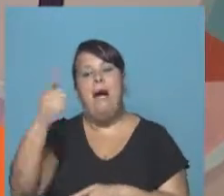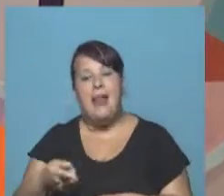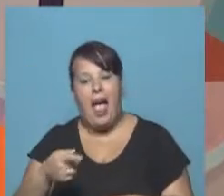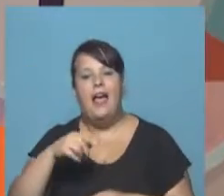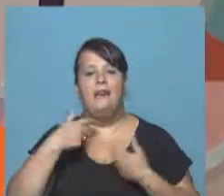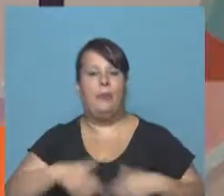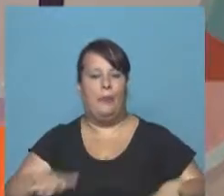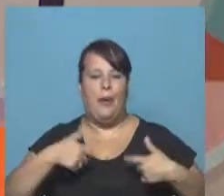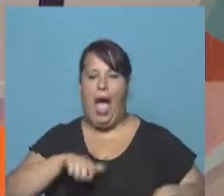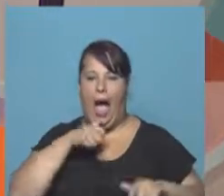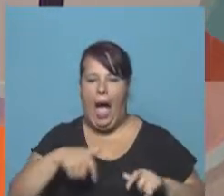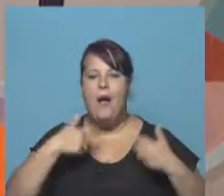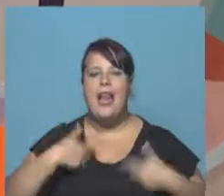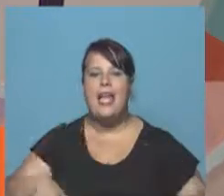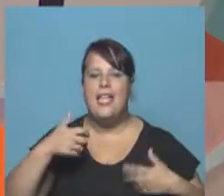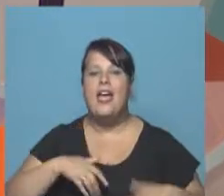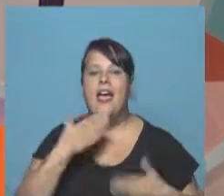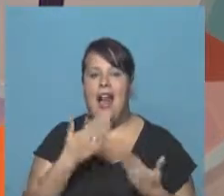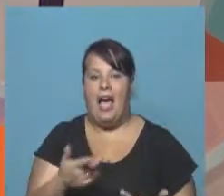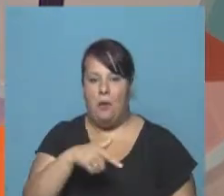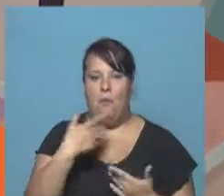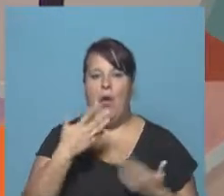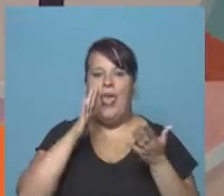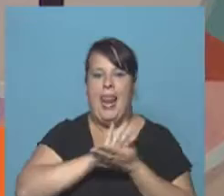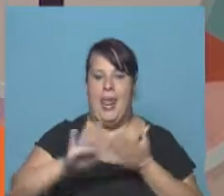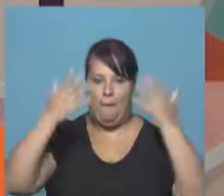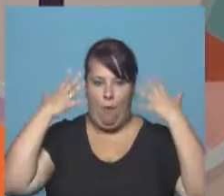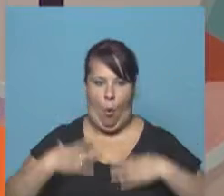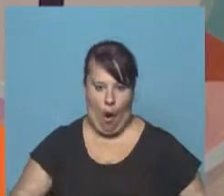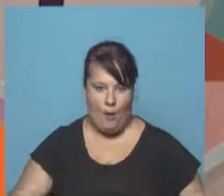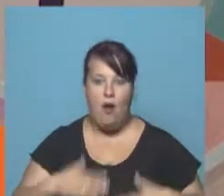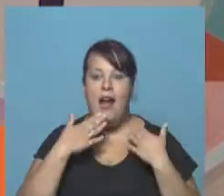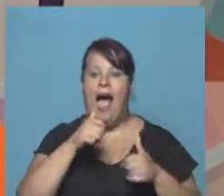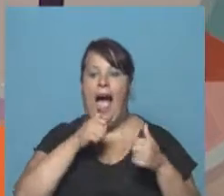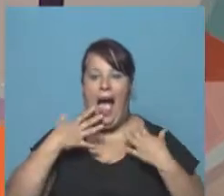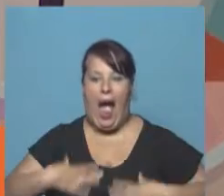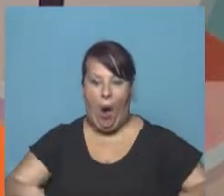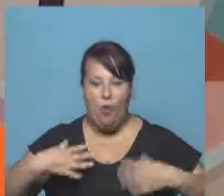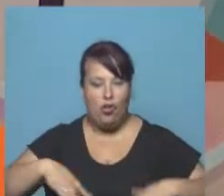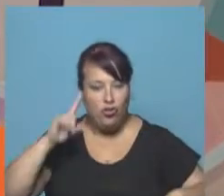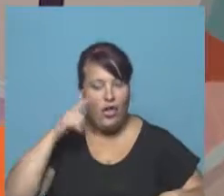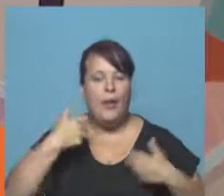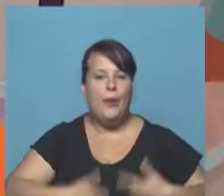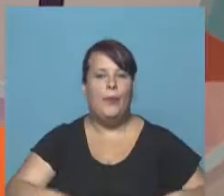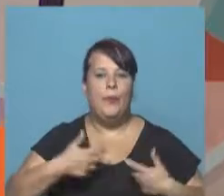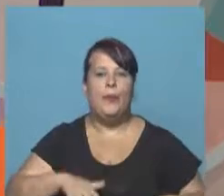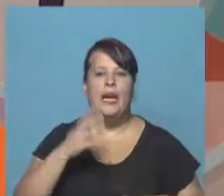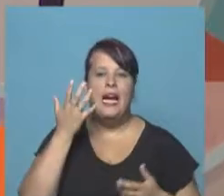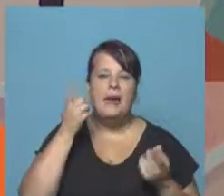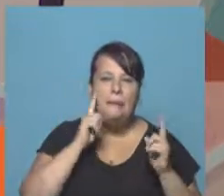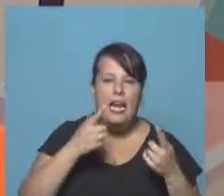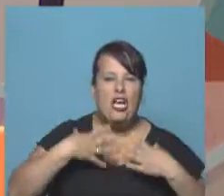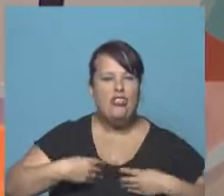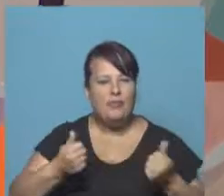eliminamos más líquidos y eliminamos más líquidos ayudamos a limpiar el cuerpo mediante ese agua que va se va eliminando se van yendo esas toxinas y